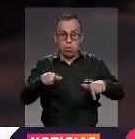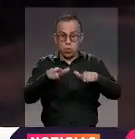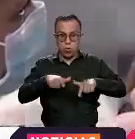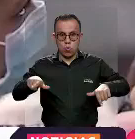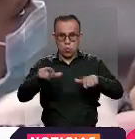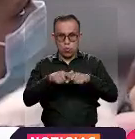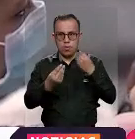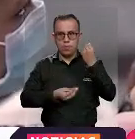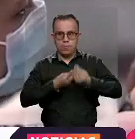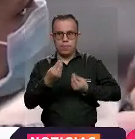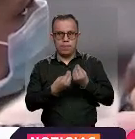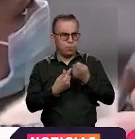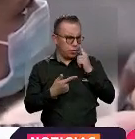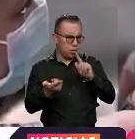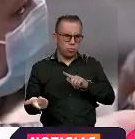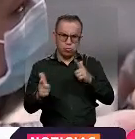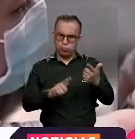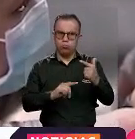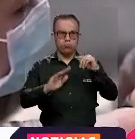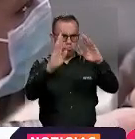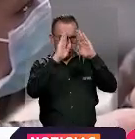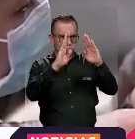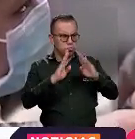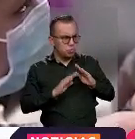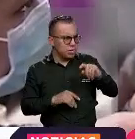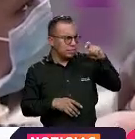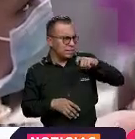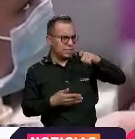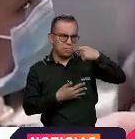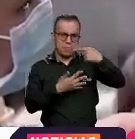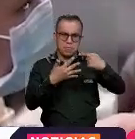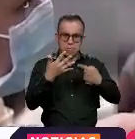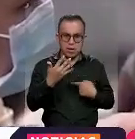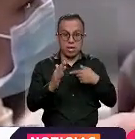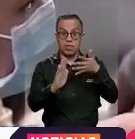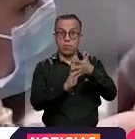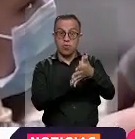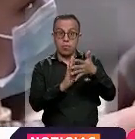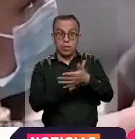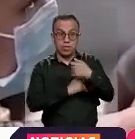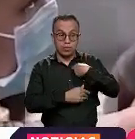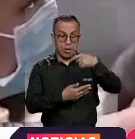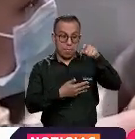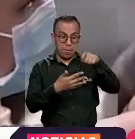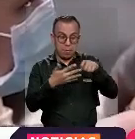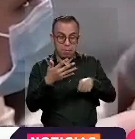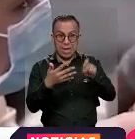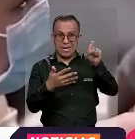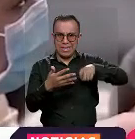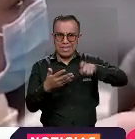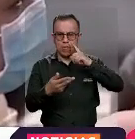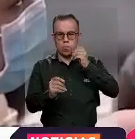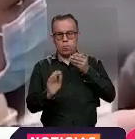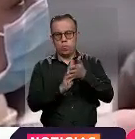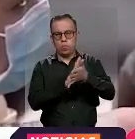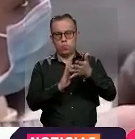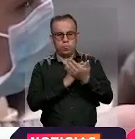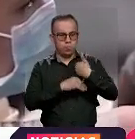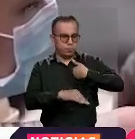los hechos. Estaremos listos a atender cualquier requerimiento y cualquier información que sea requerida o solicitada por